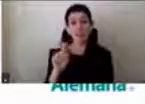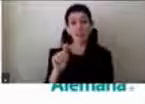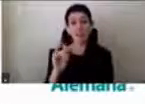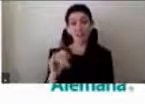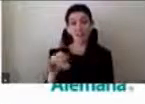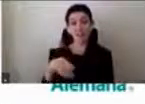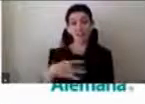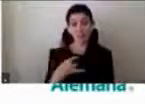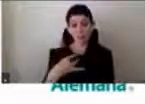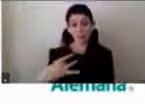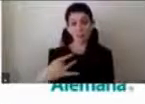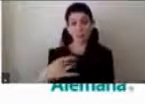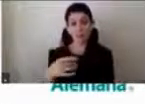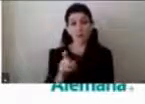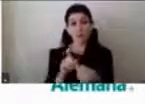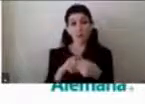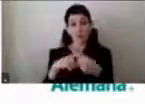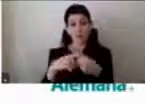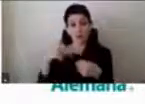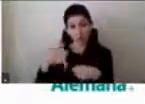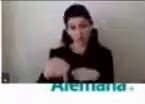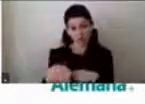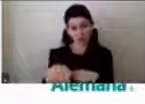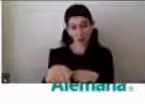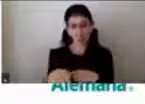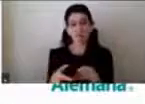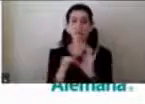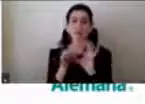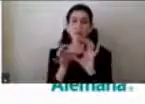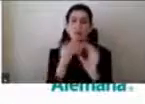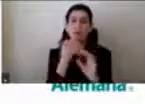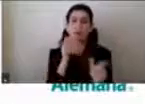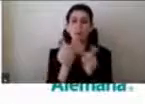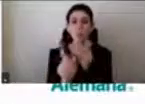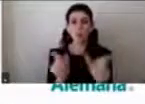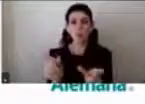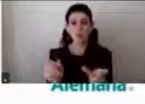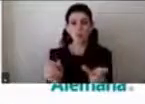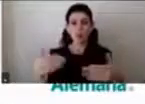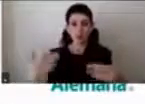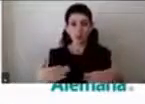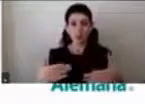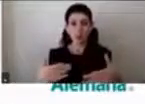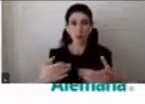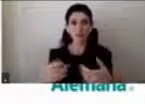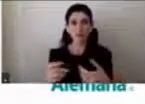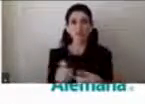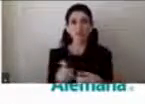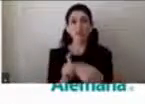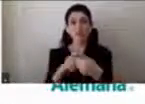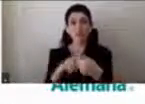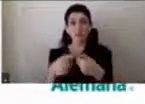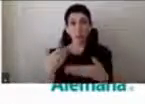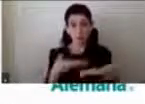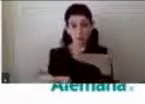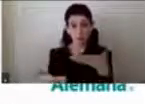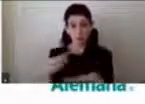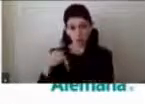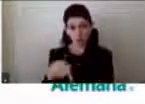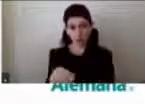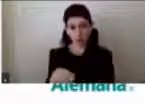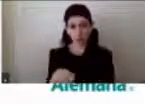este encuentro. También las gracias a todas las personas que están conectándose y compartiendo con nosotros en esta oportunidad.